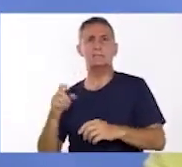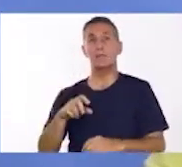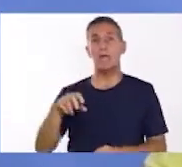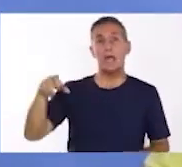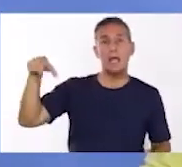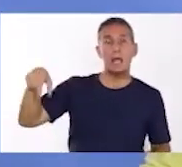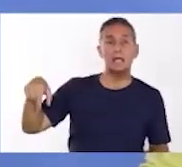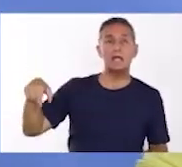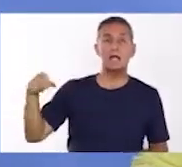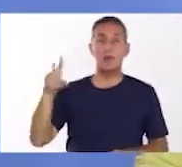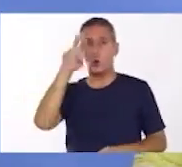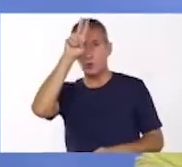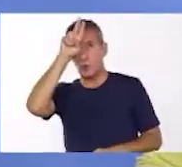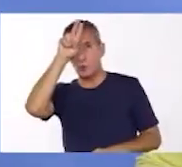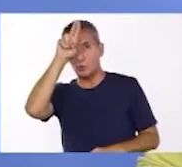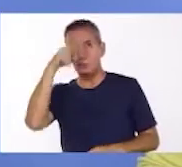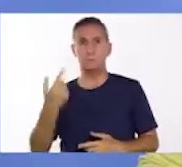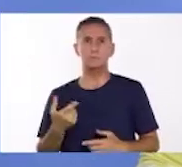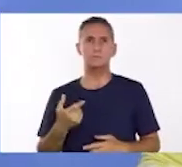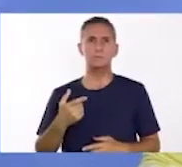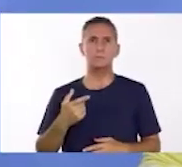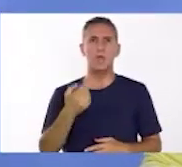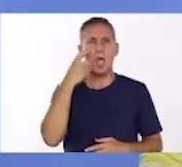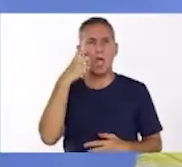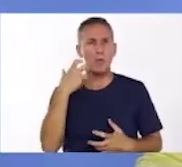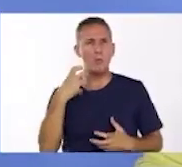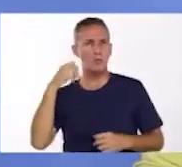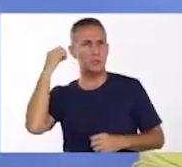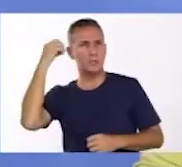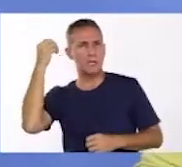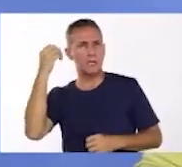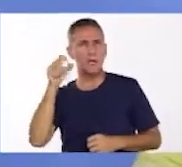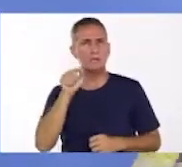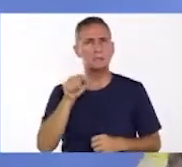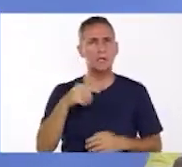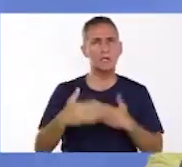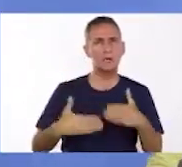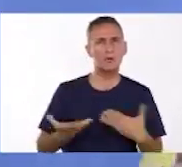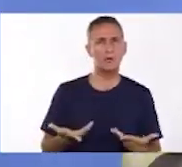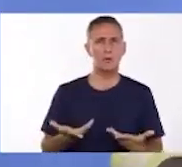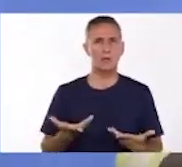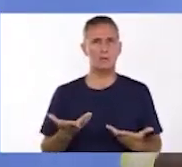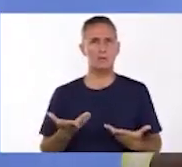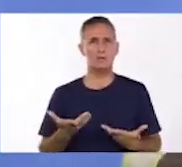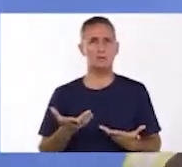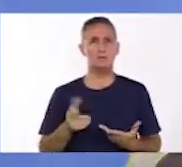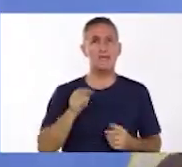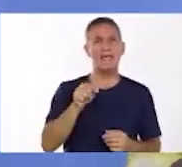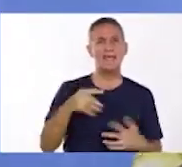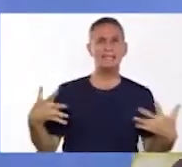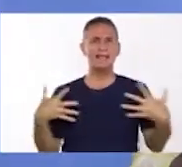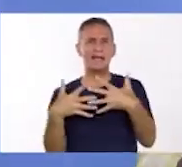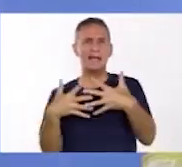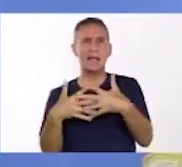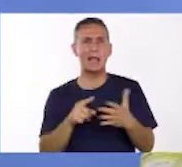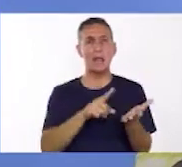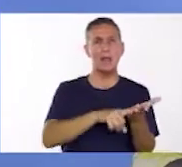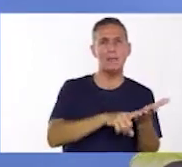Es importante que ustedes analicen esta situación y esta